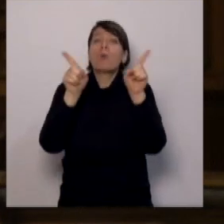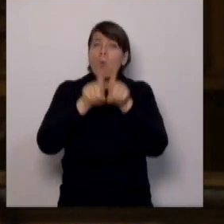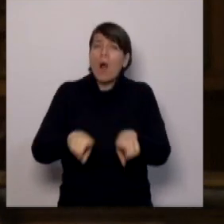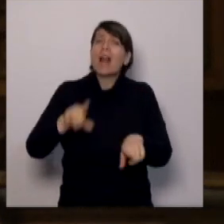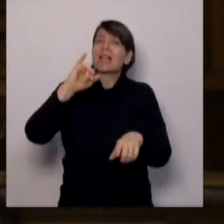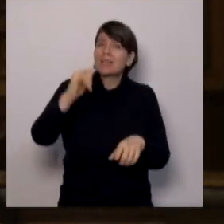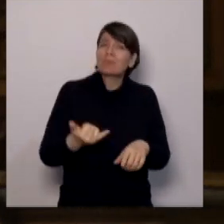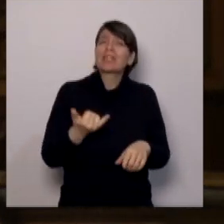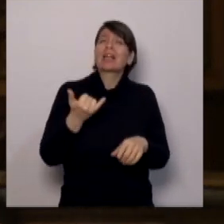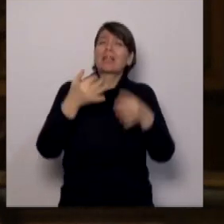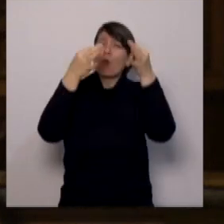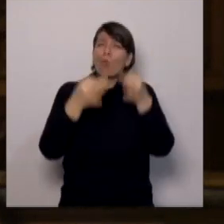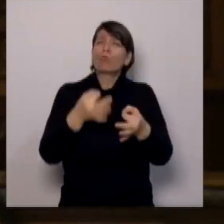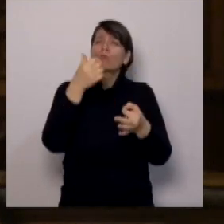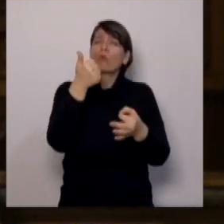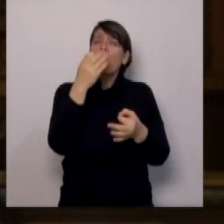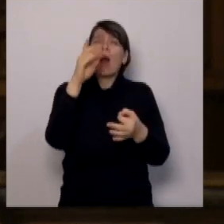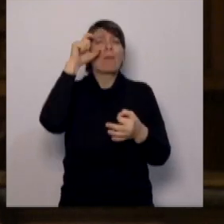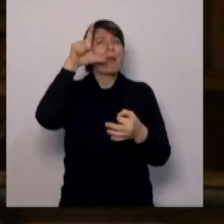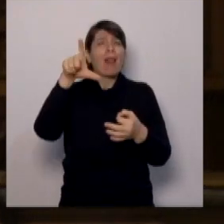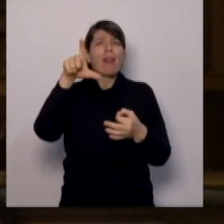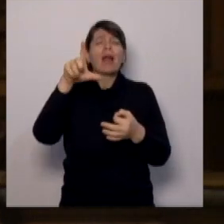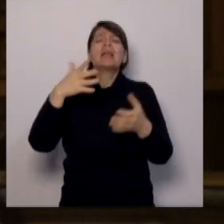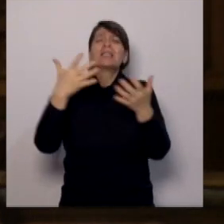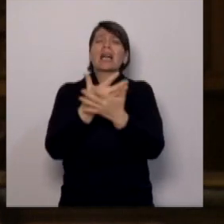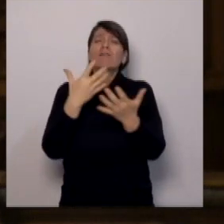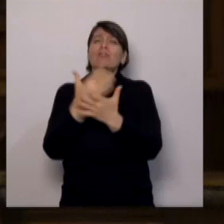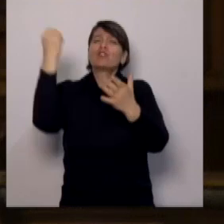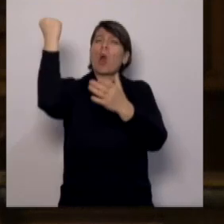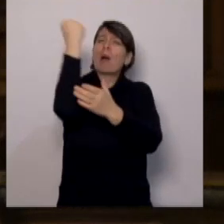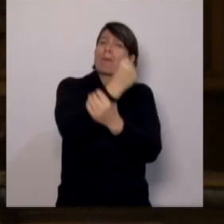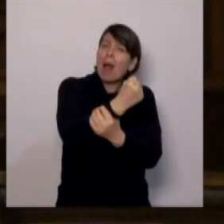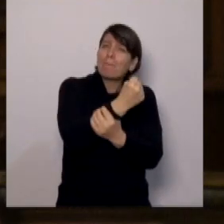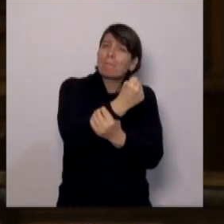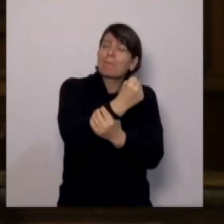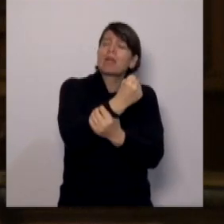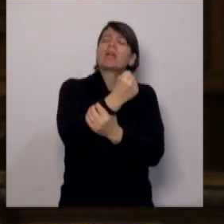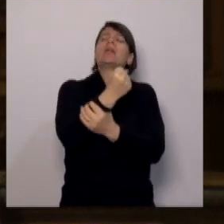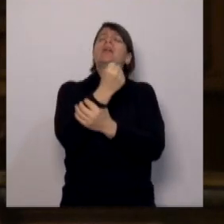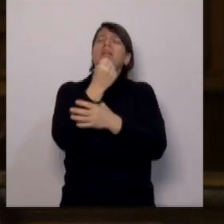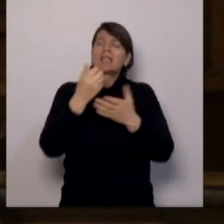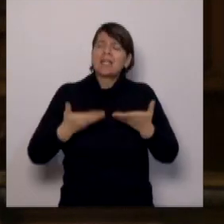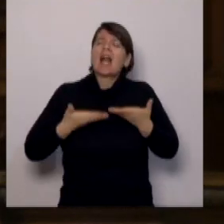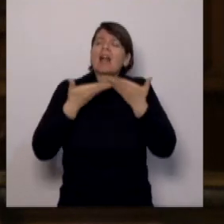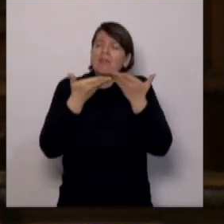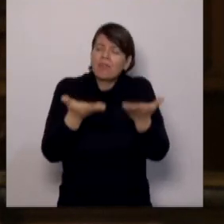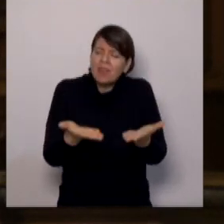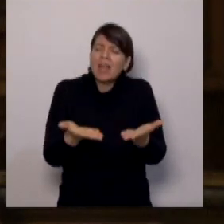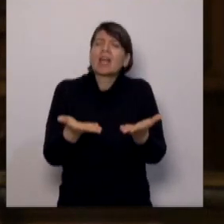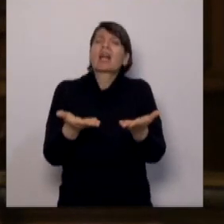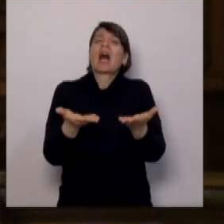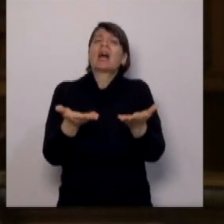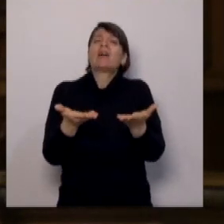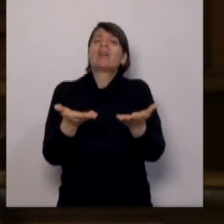del justo Abel, el sacrificio de Abraham, nuestro padre en la fe, y la oblación pura de